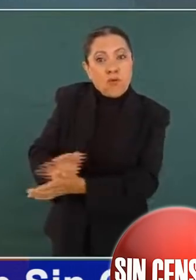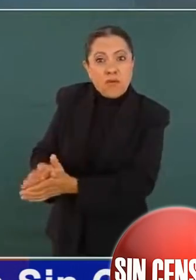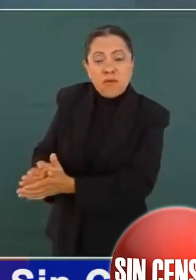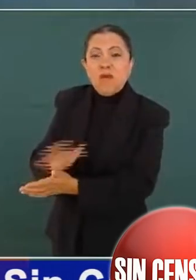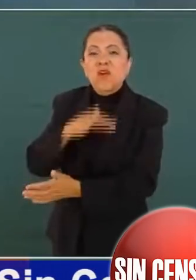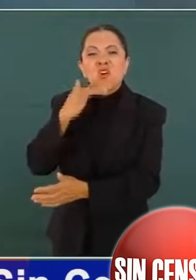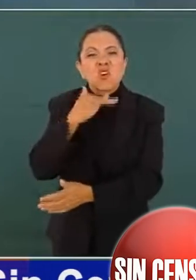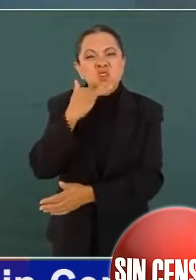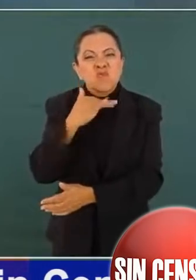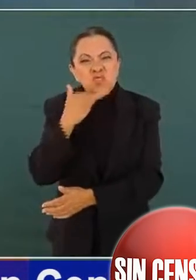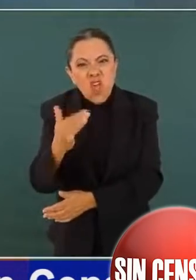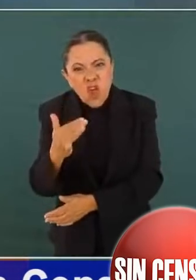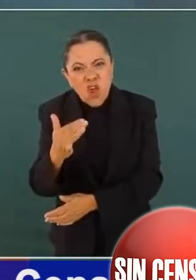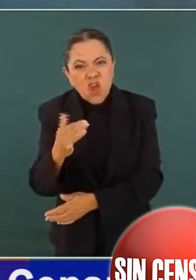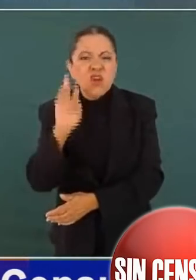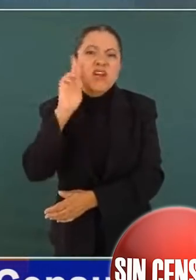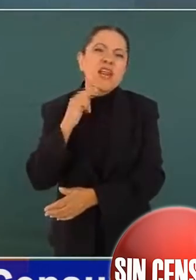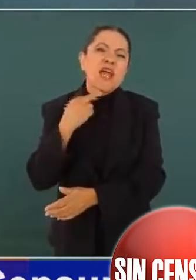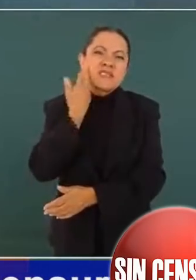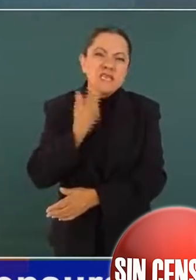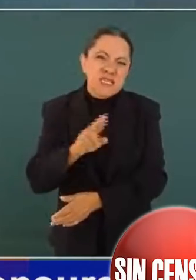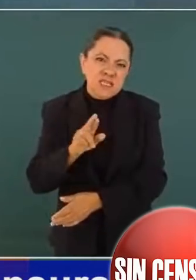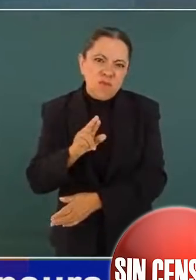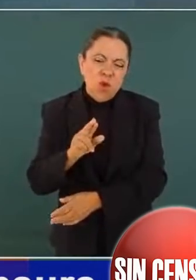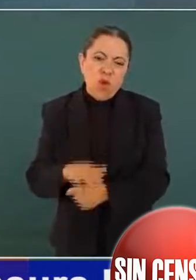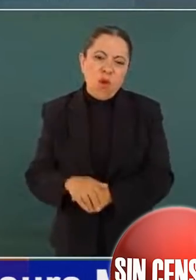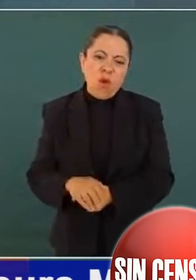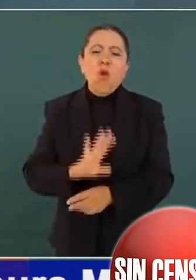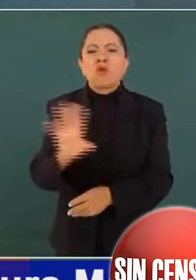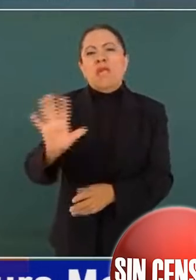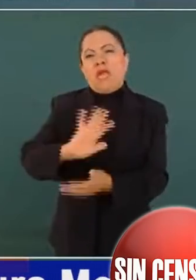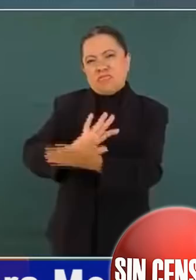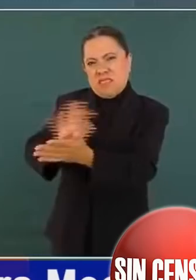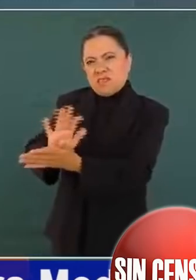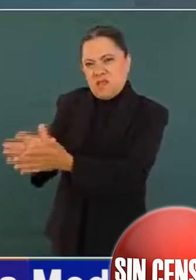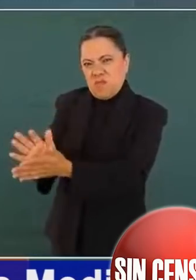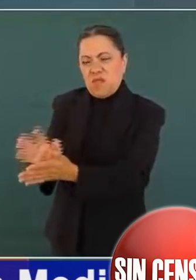se combatía el racismo, de que se combatía la discriminación,